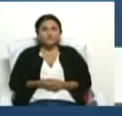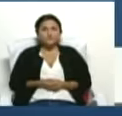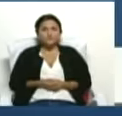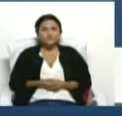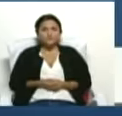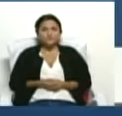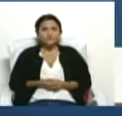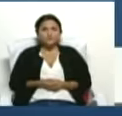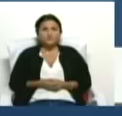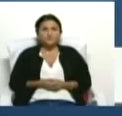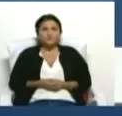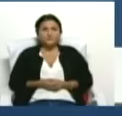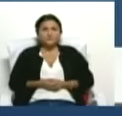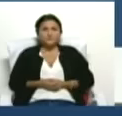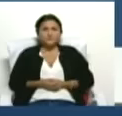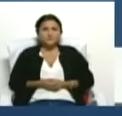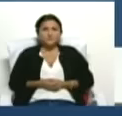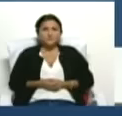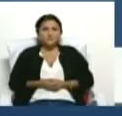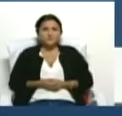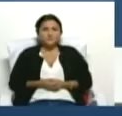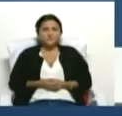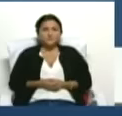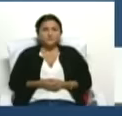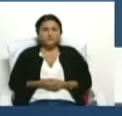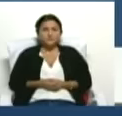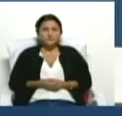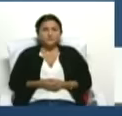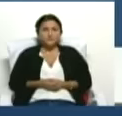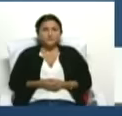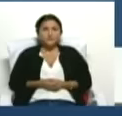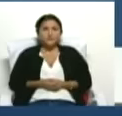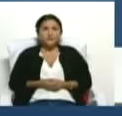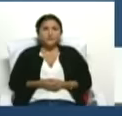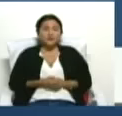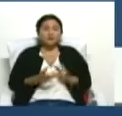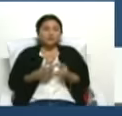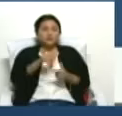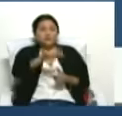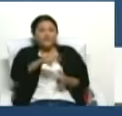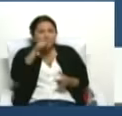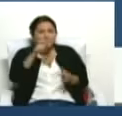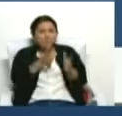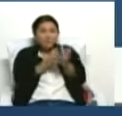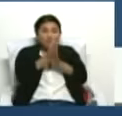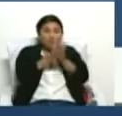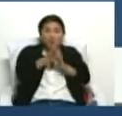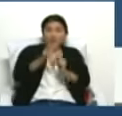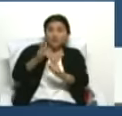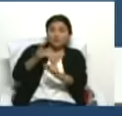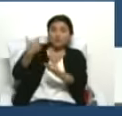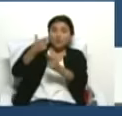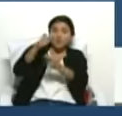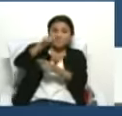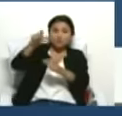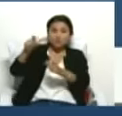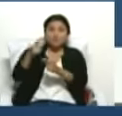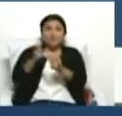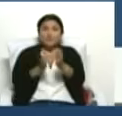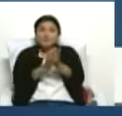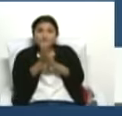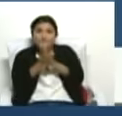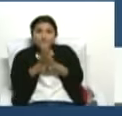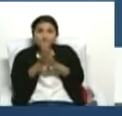orate Ángelo Heredia, y que tenía toda una trama de captar personas con órdenes de operaciones donde